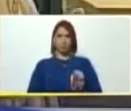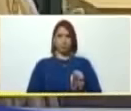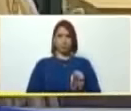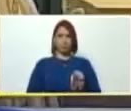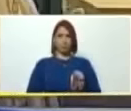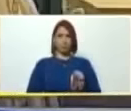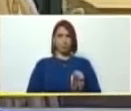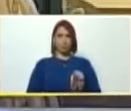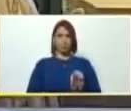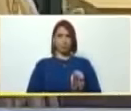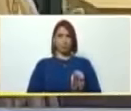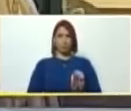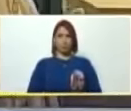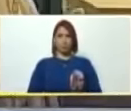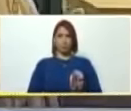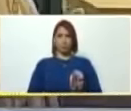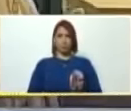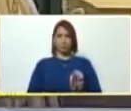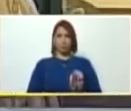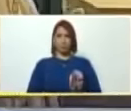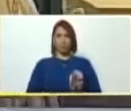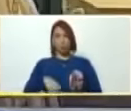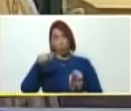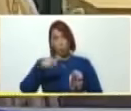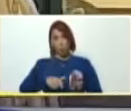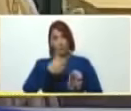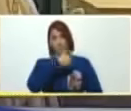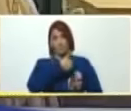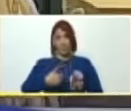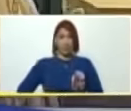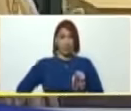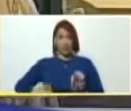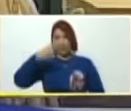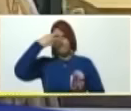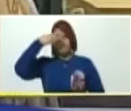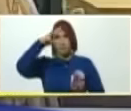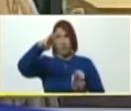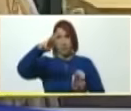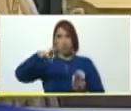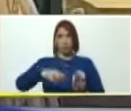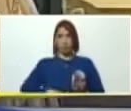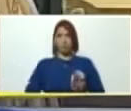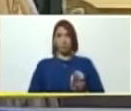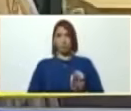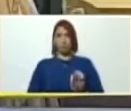Hoy el presidente de México, Andrés Manuel López Obrador,